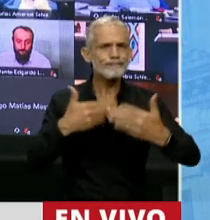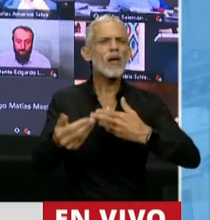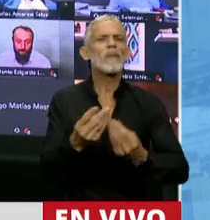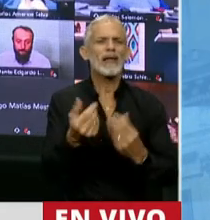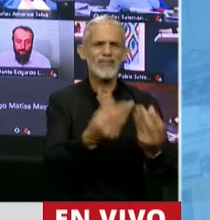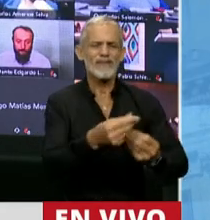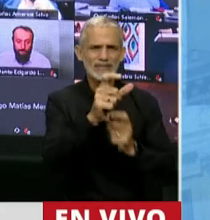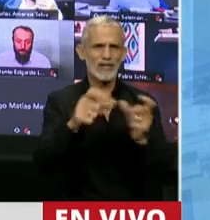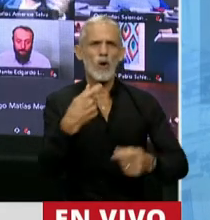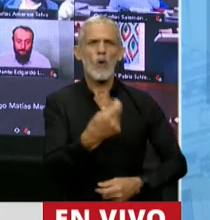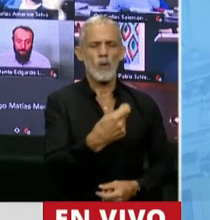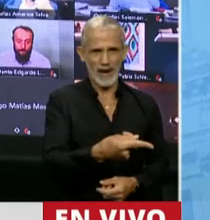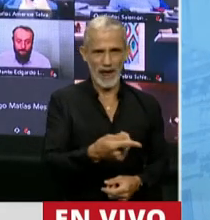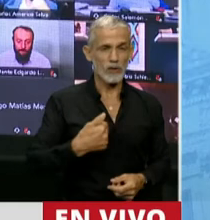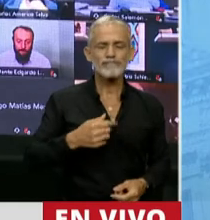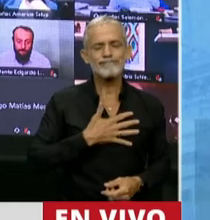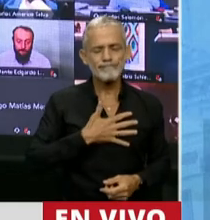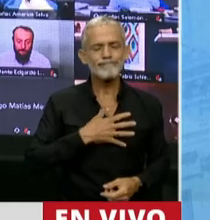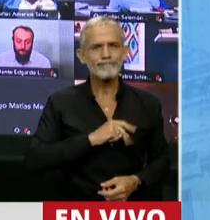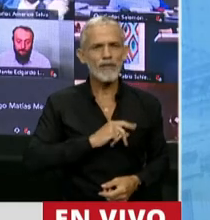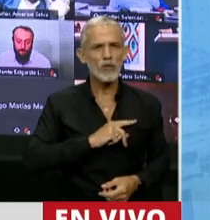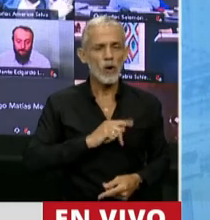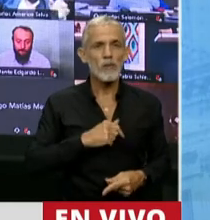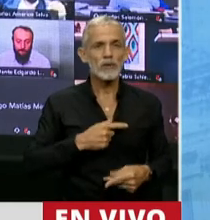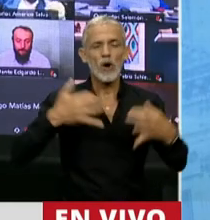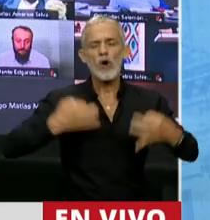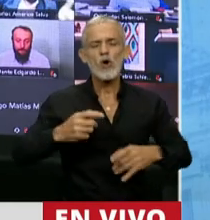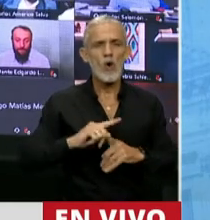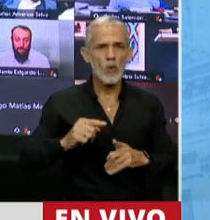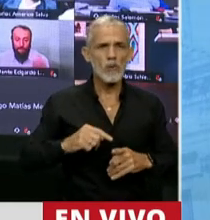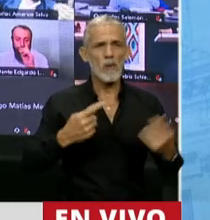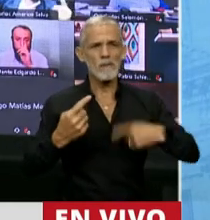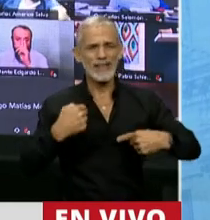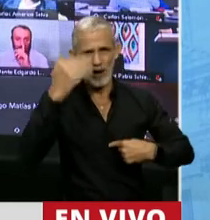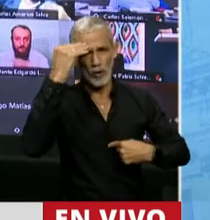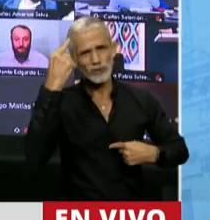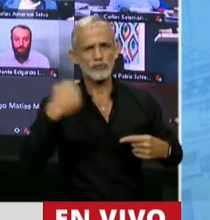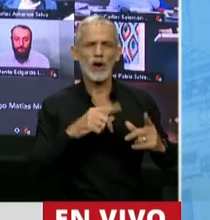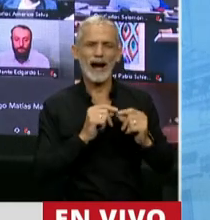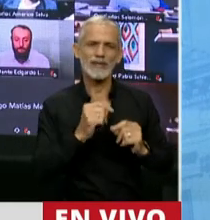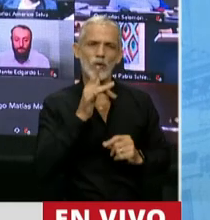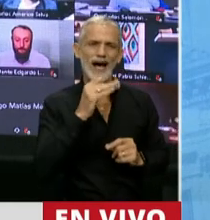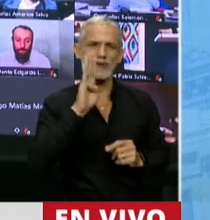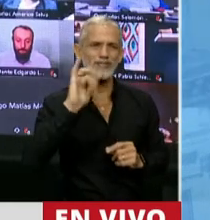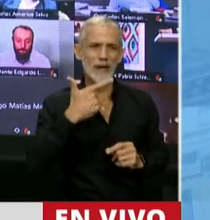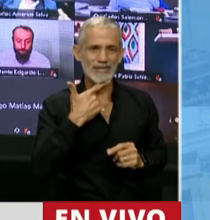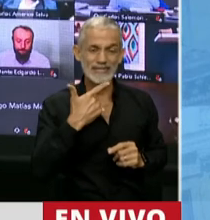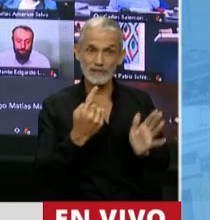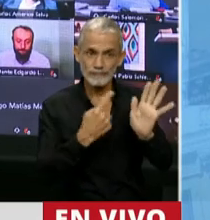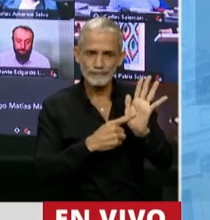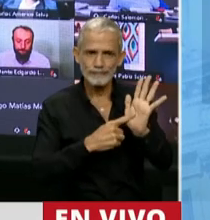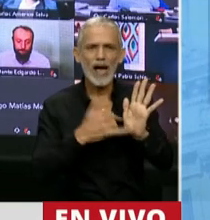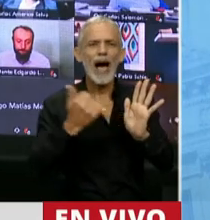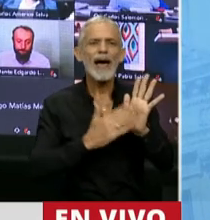defensa de los jubilados y siento el dolor por no poder cumplir con la manda constitucional del artículo 14 bis que establece